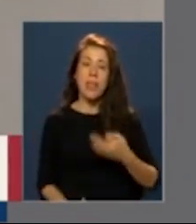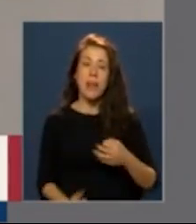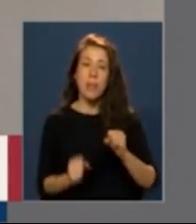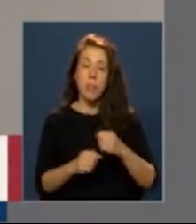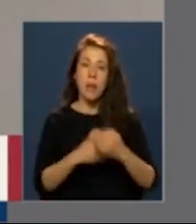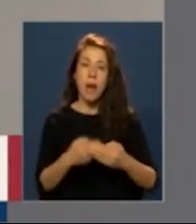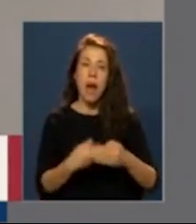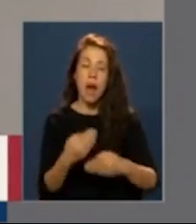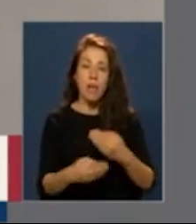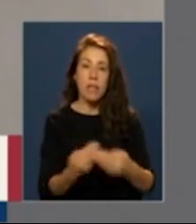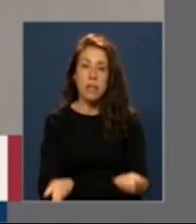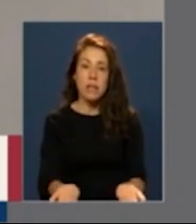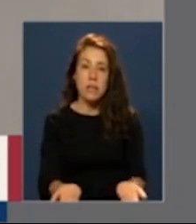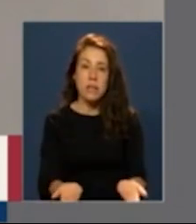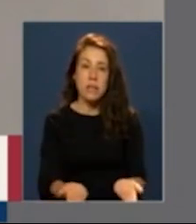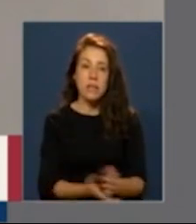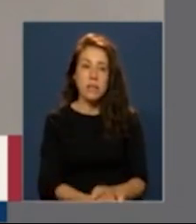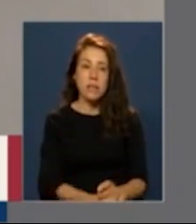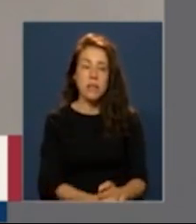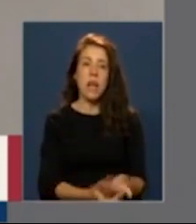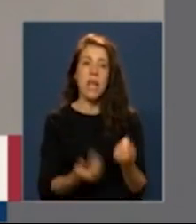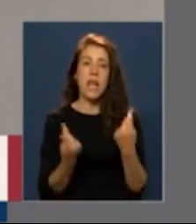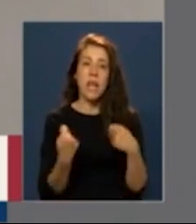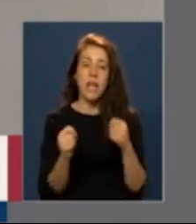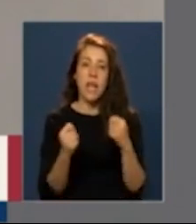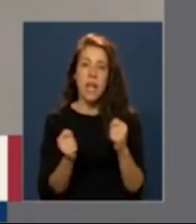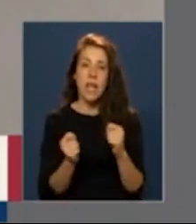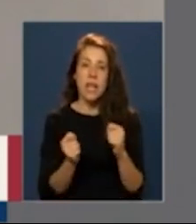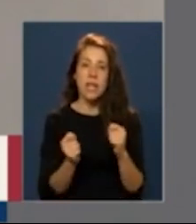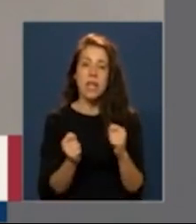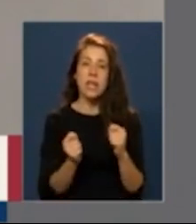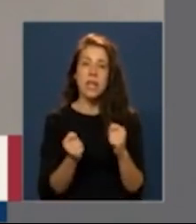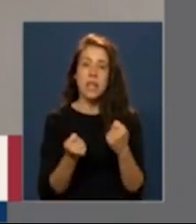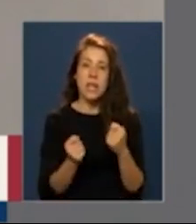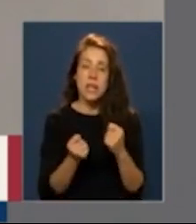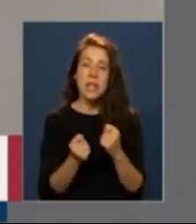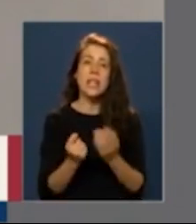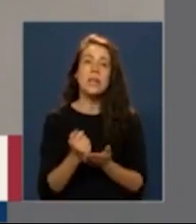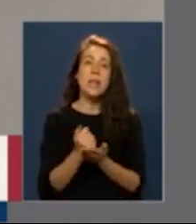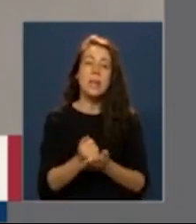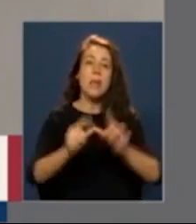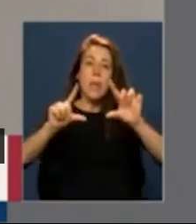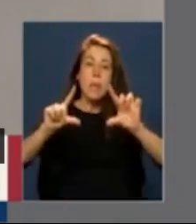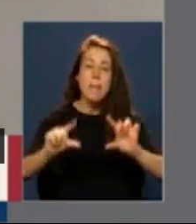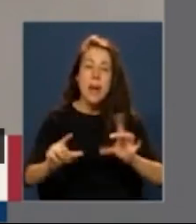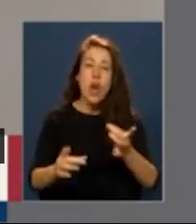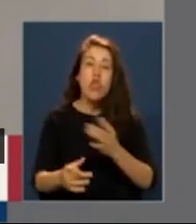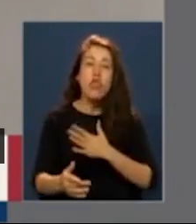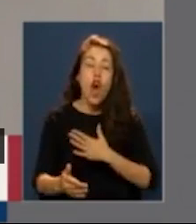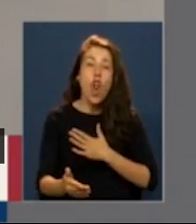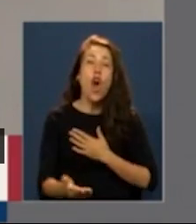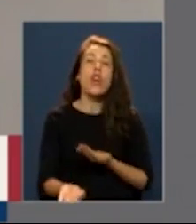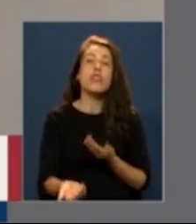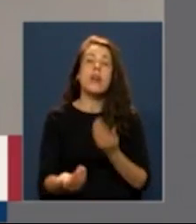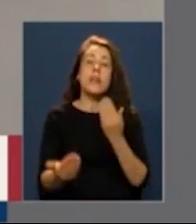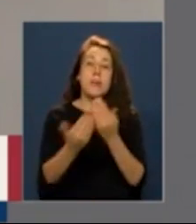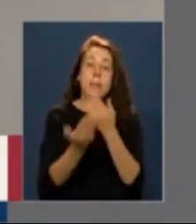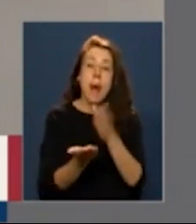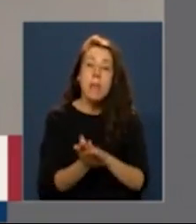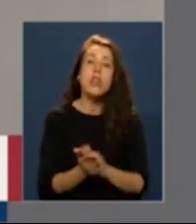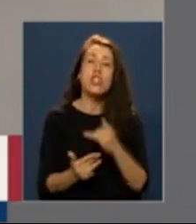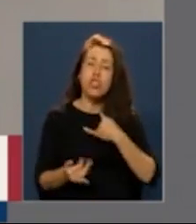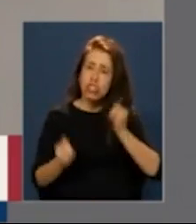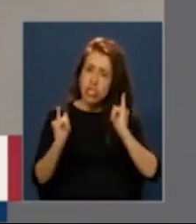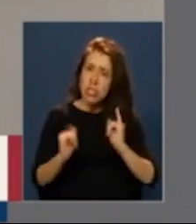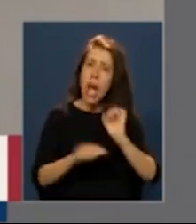avanzar en tratamientos paliativos, por supuesto que vamos a estar disponibles, pero para eso